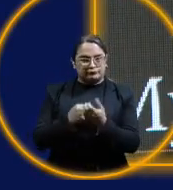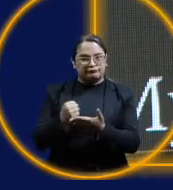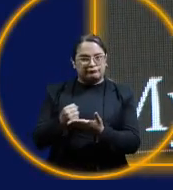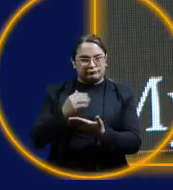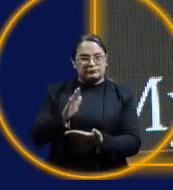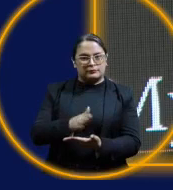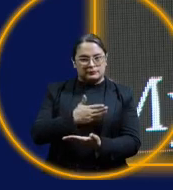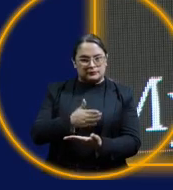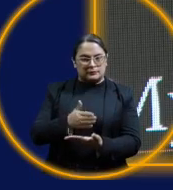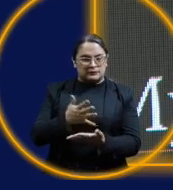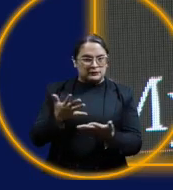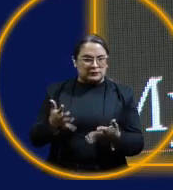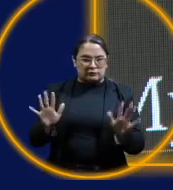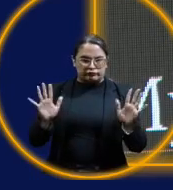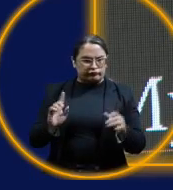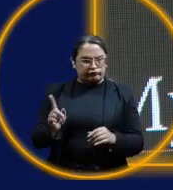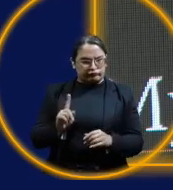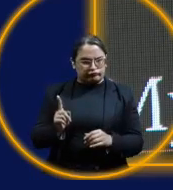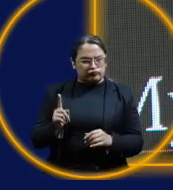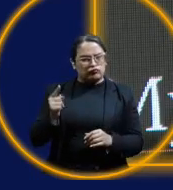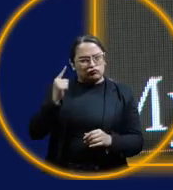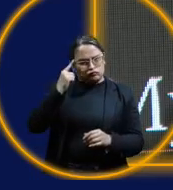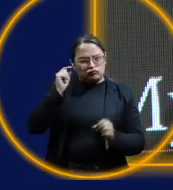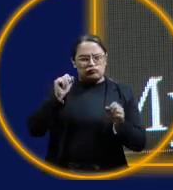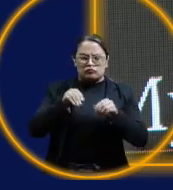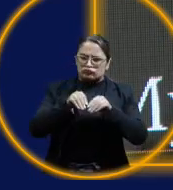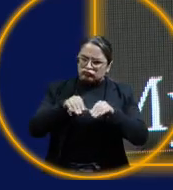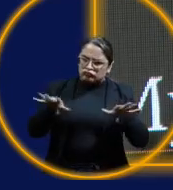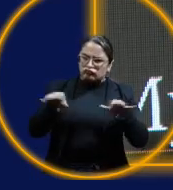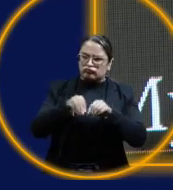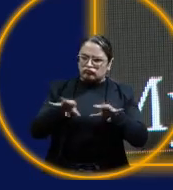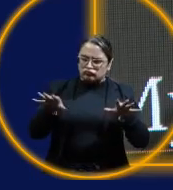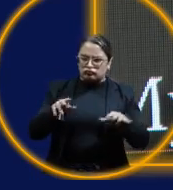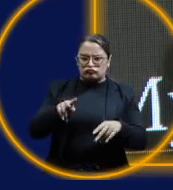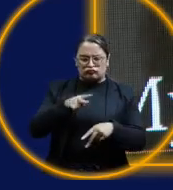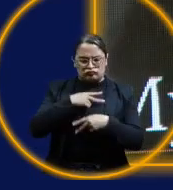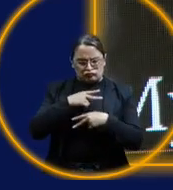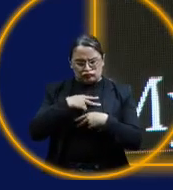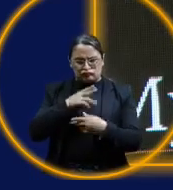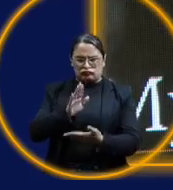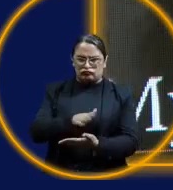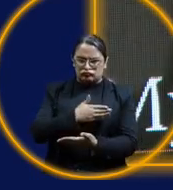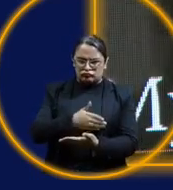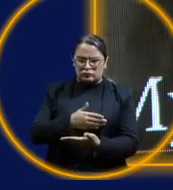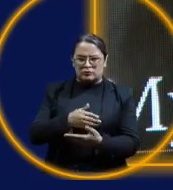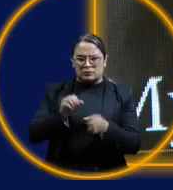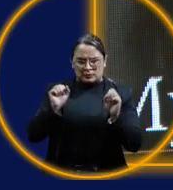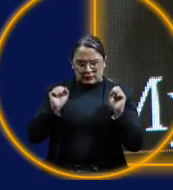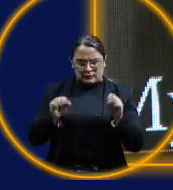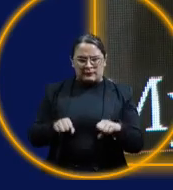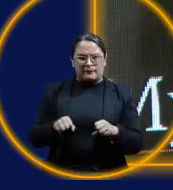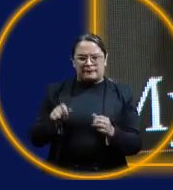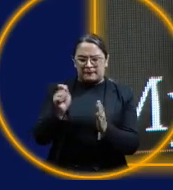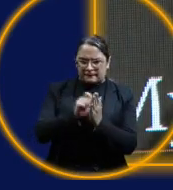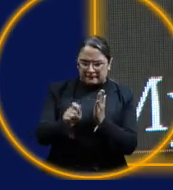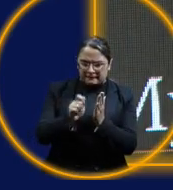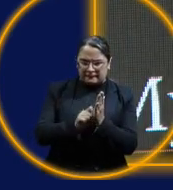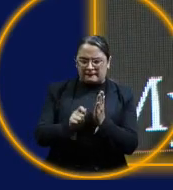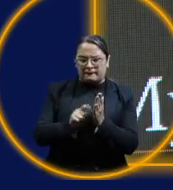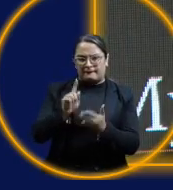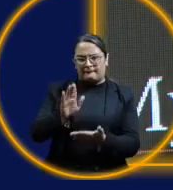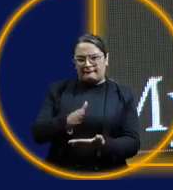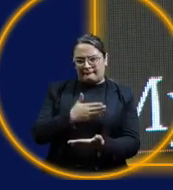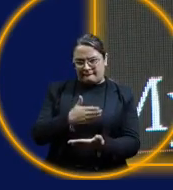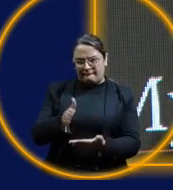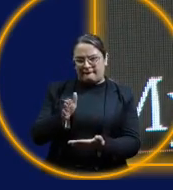solamente lo hace y ya está Y entonces uno Sencillamente publica su propios discos sus propias canciones usted puede escribir una canción